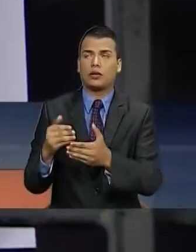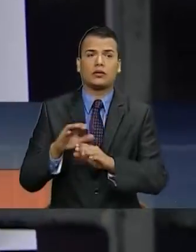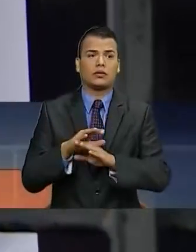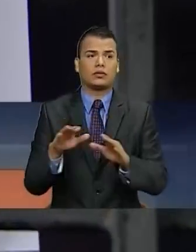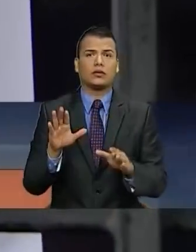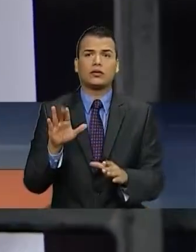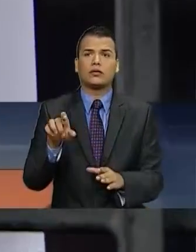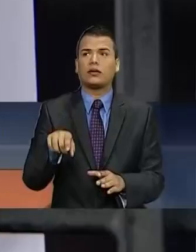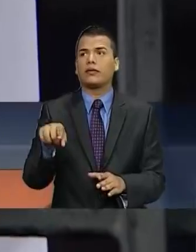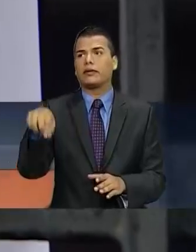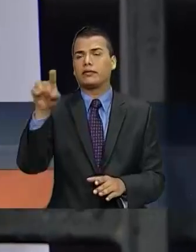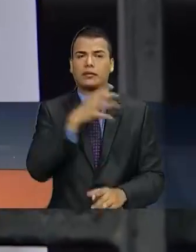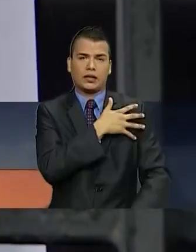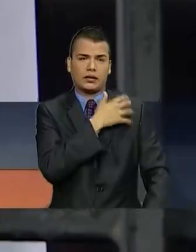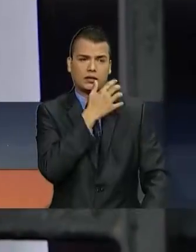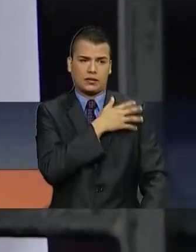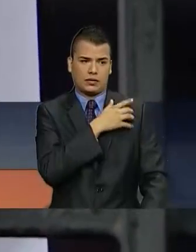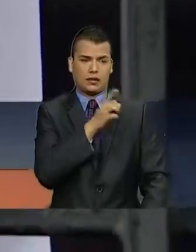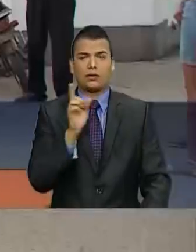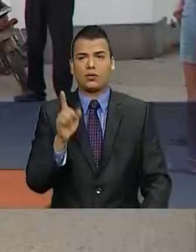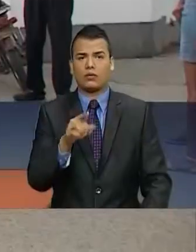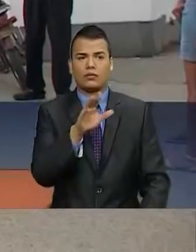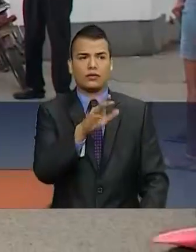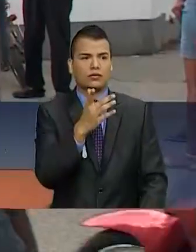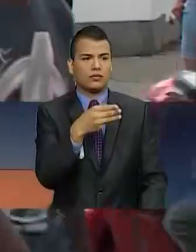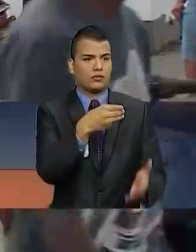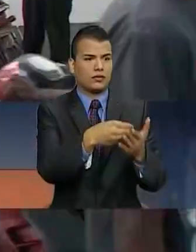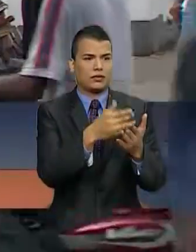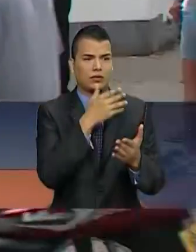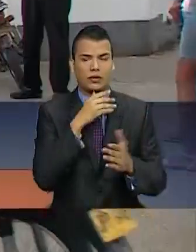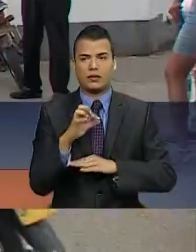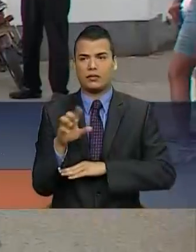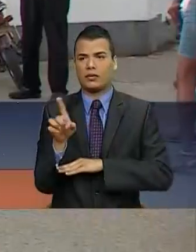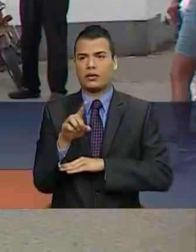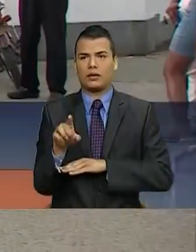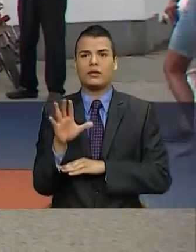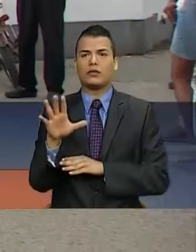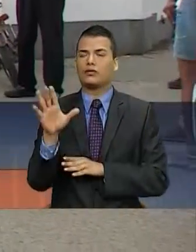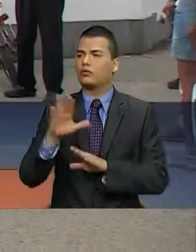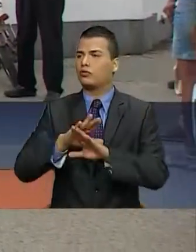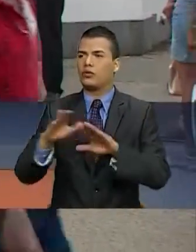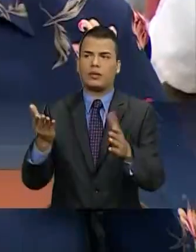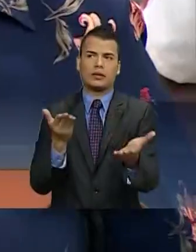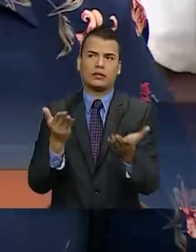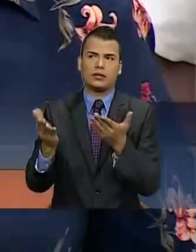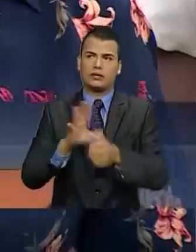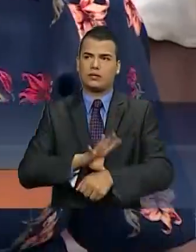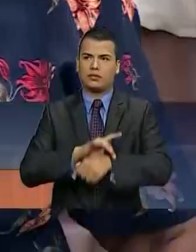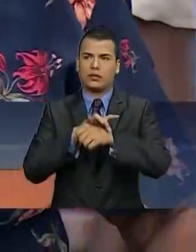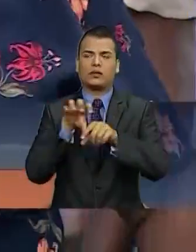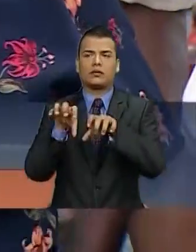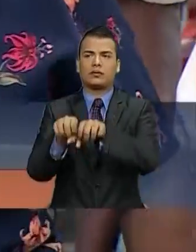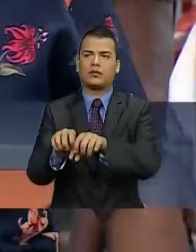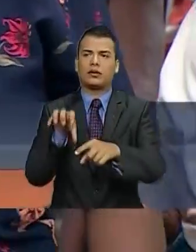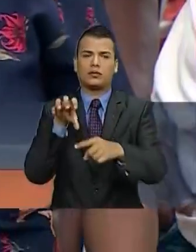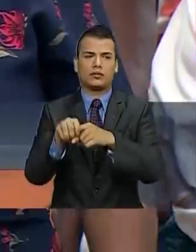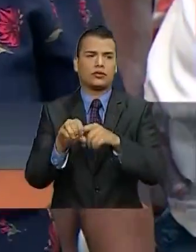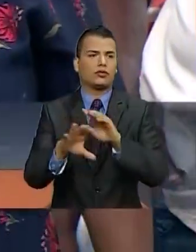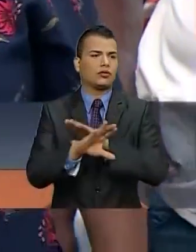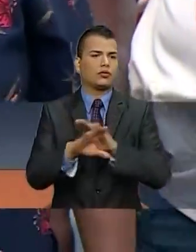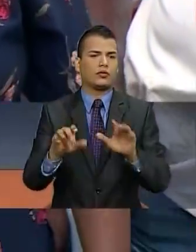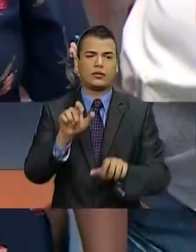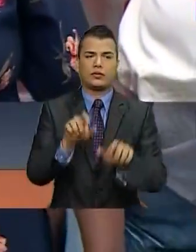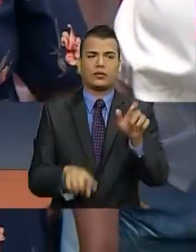que hacerlo en Santander de Quilichao, ya que por falta de pago, la IPS Propal le suspendió en Puerto Tejada el servicio a los usuarios de